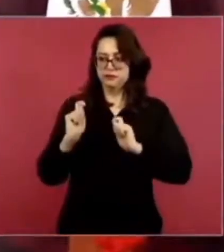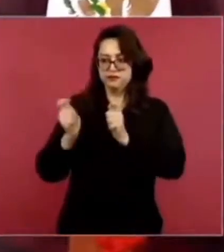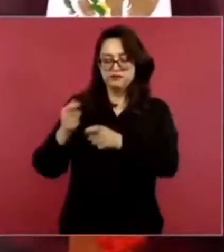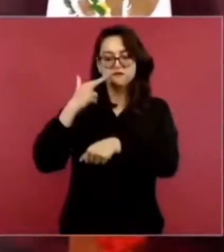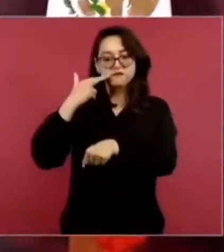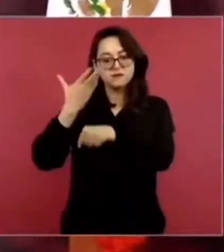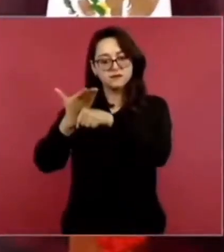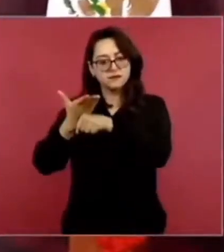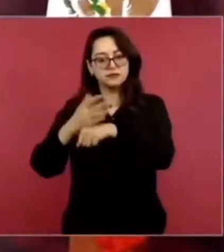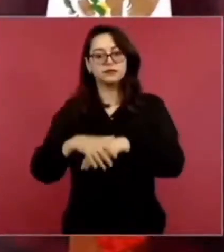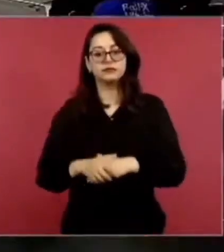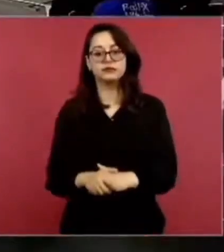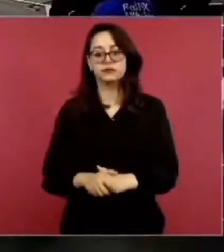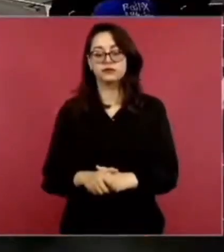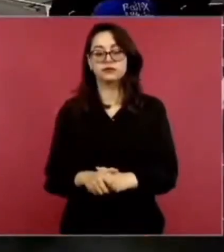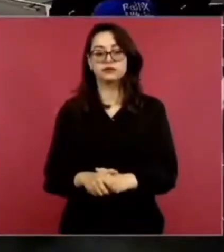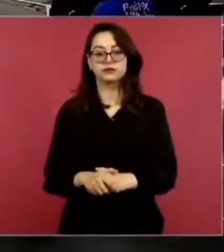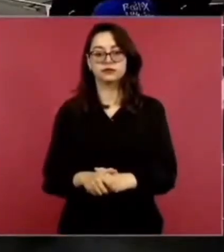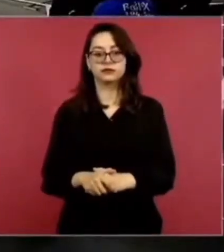Están terminando